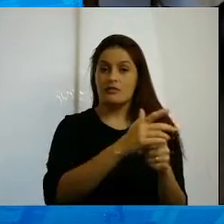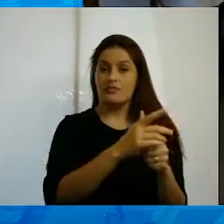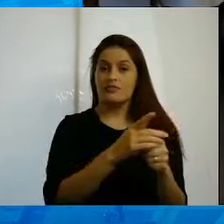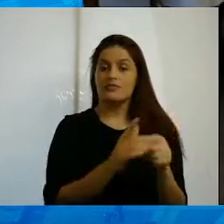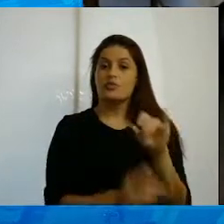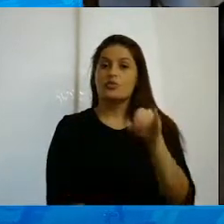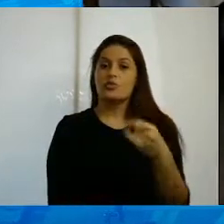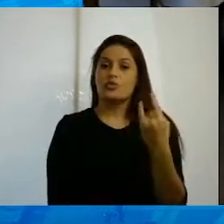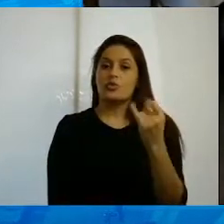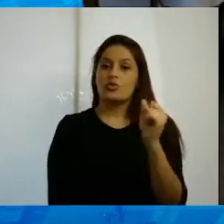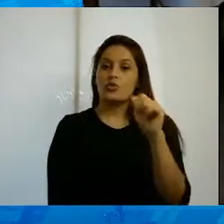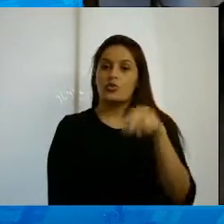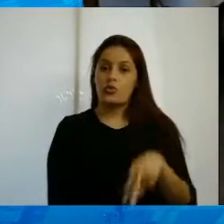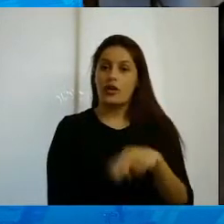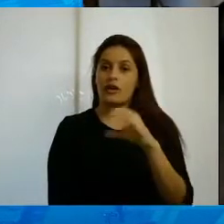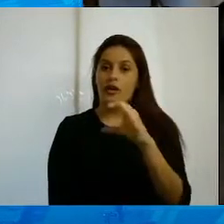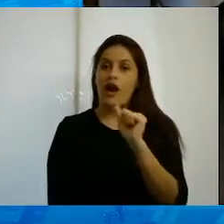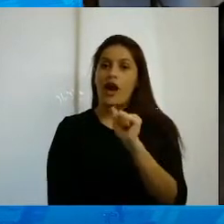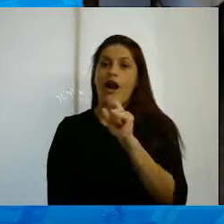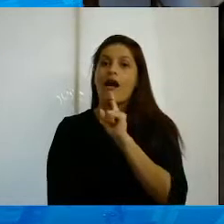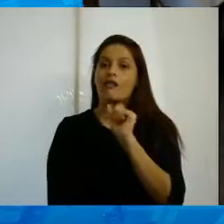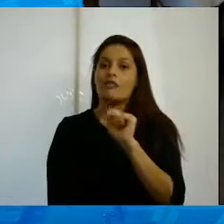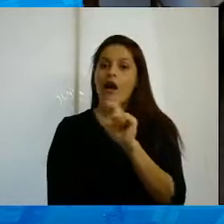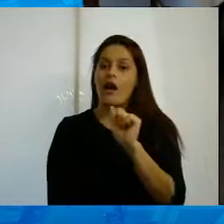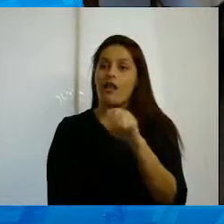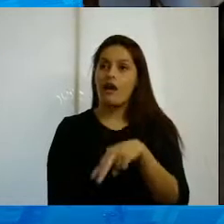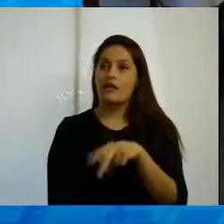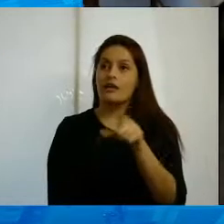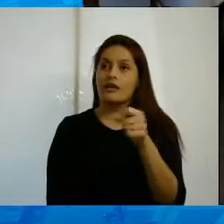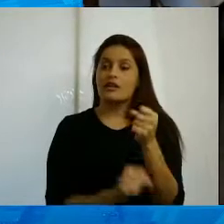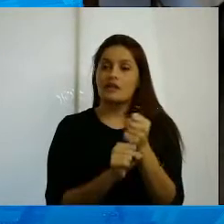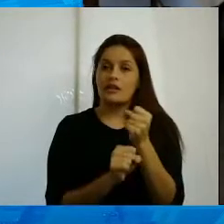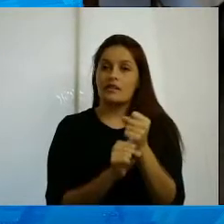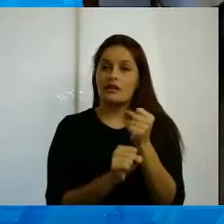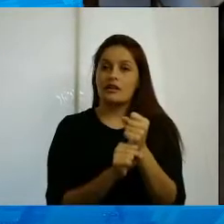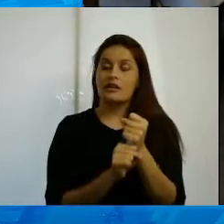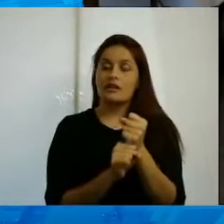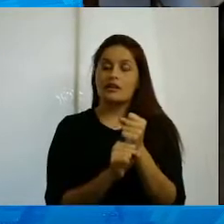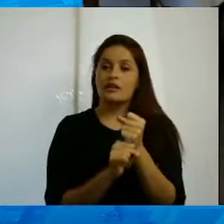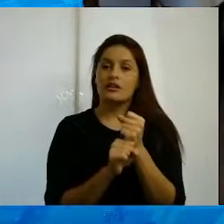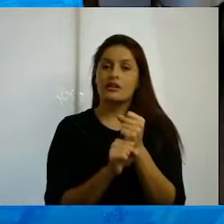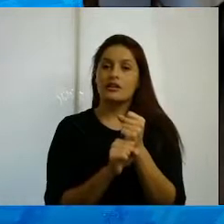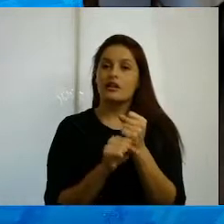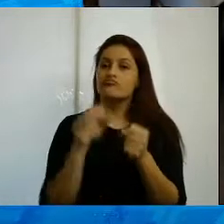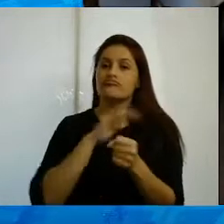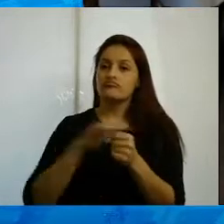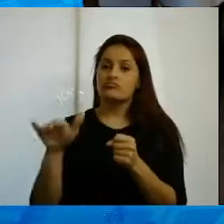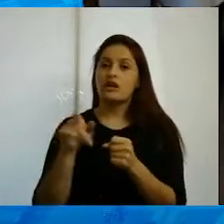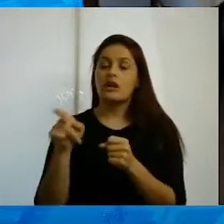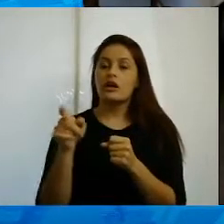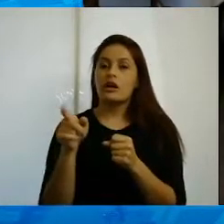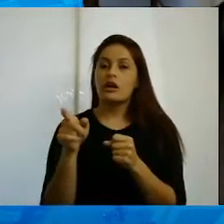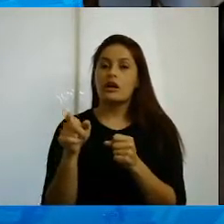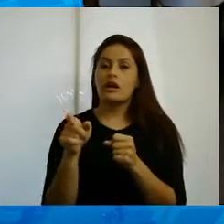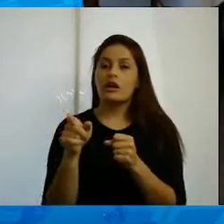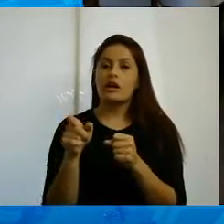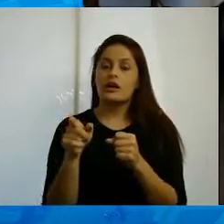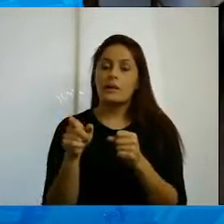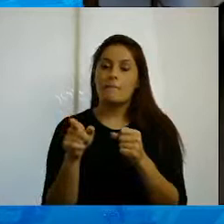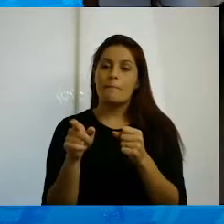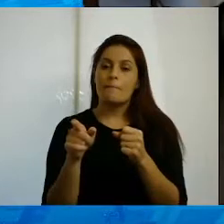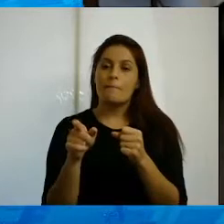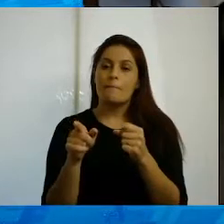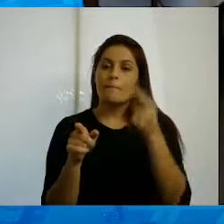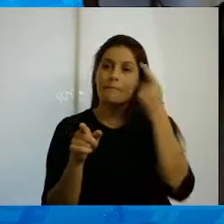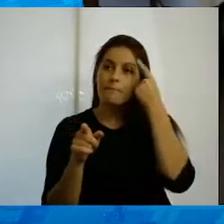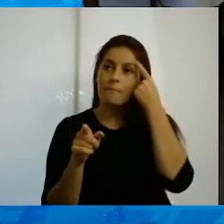todo el esfuerzo, la Hito municipal, que trabaja para la administración, entiendo, es una empleada pública, para que